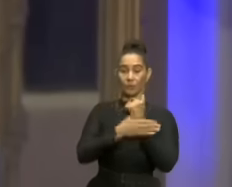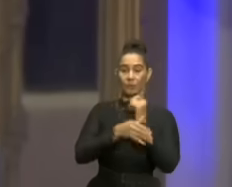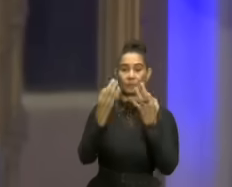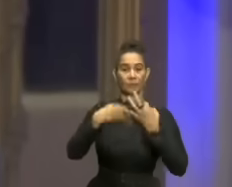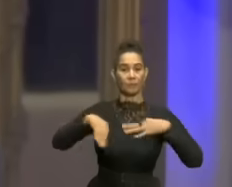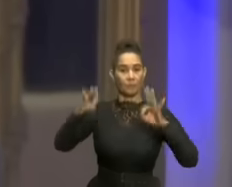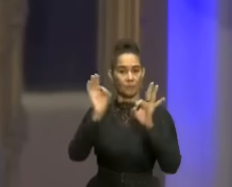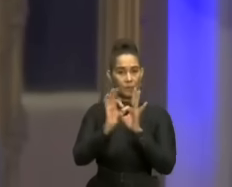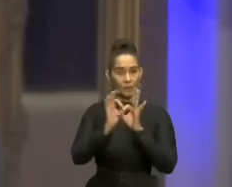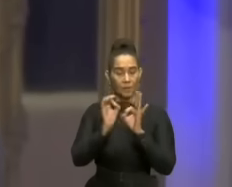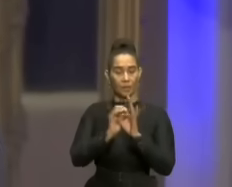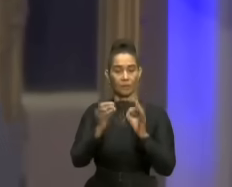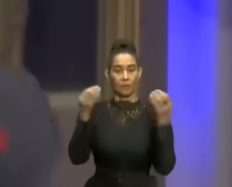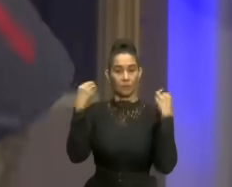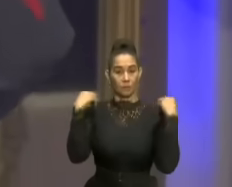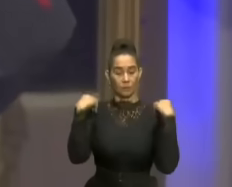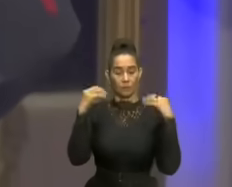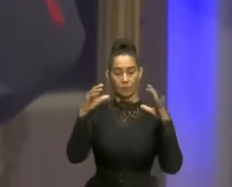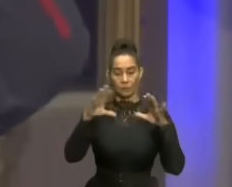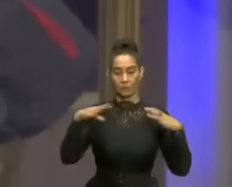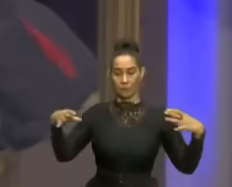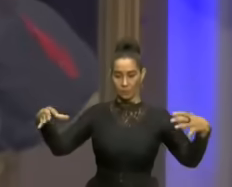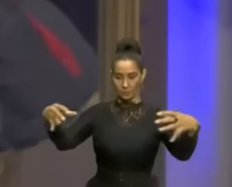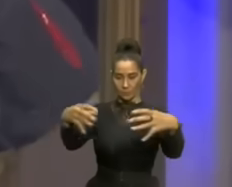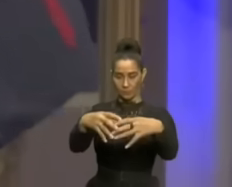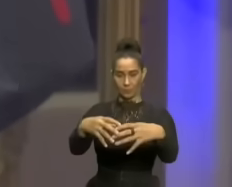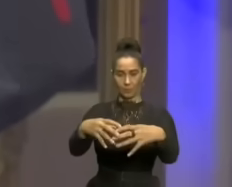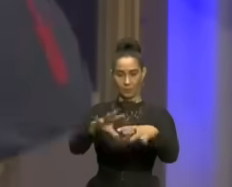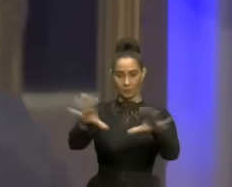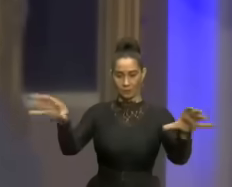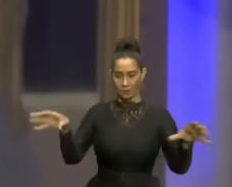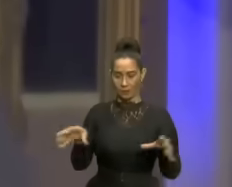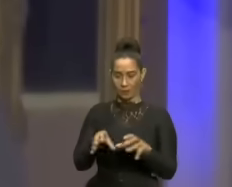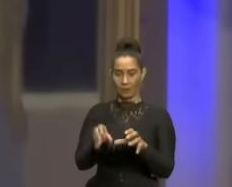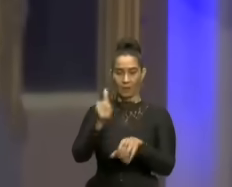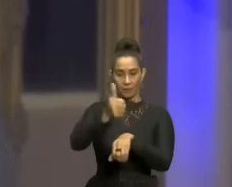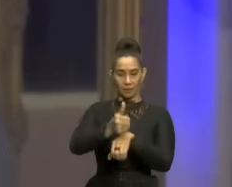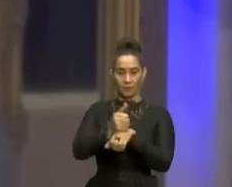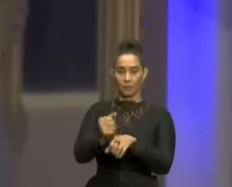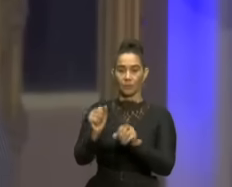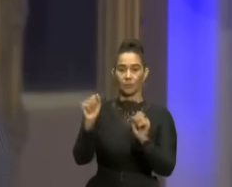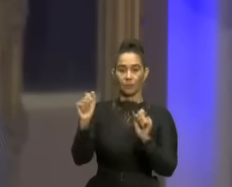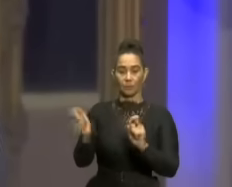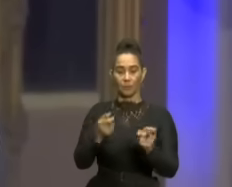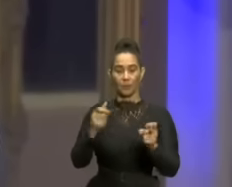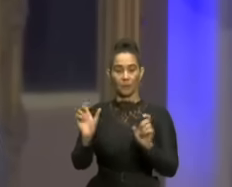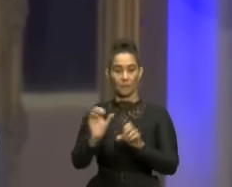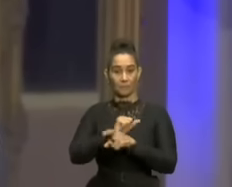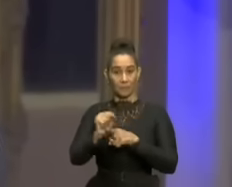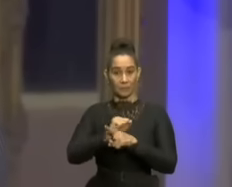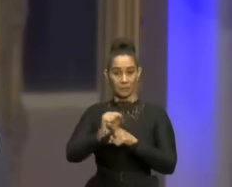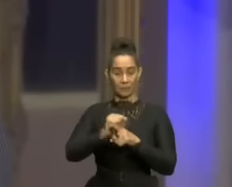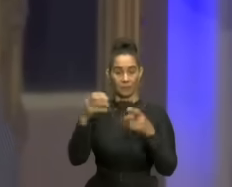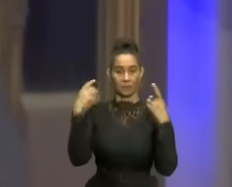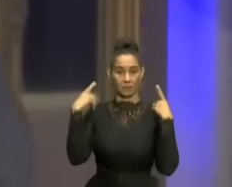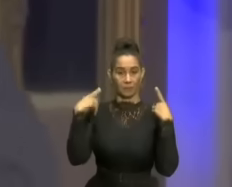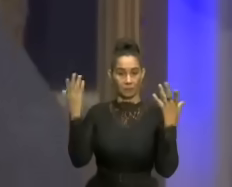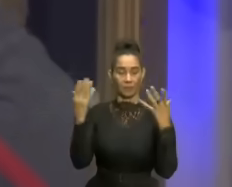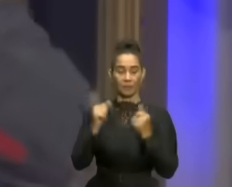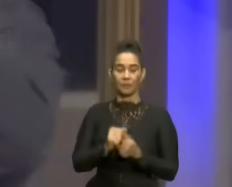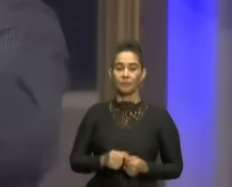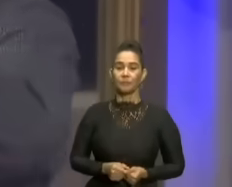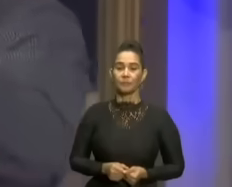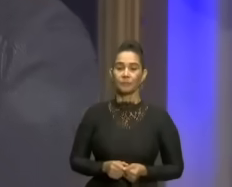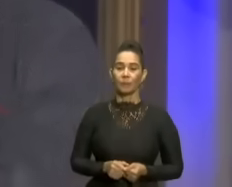importantes de este continente tienen un gran monumento, una gran instalación deportiva para su deporte nacional.